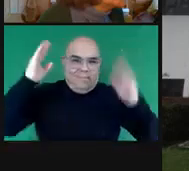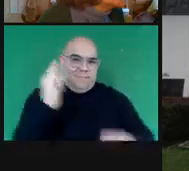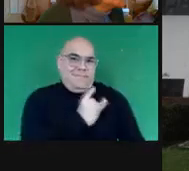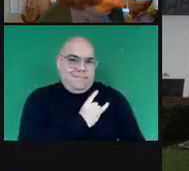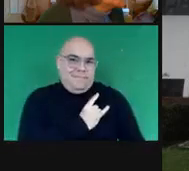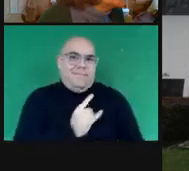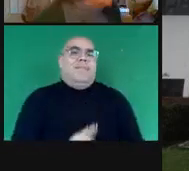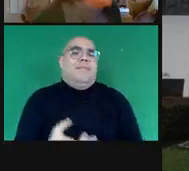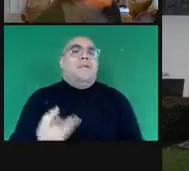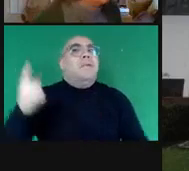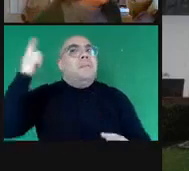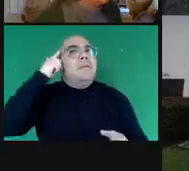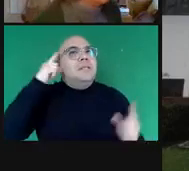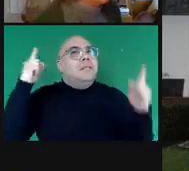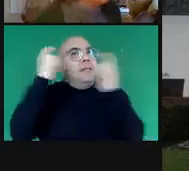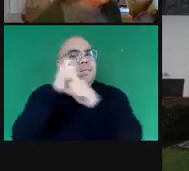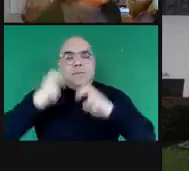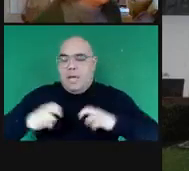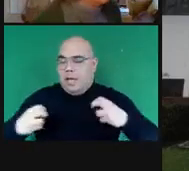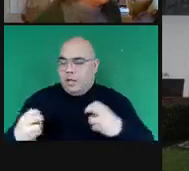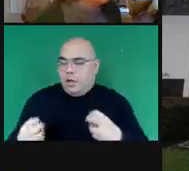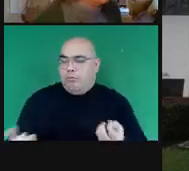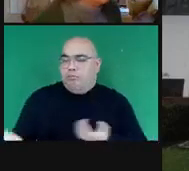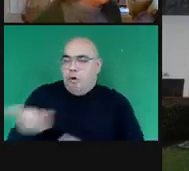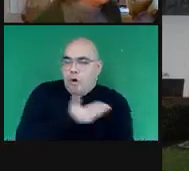a la vez de...